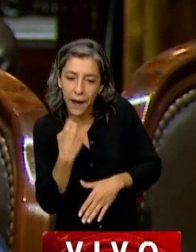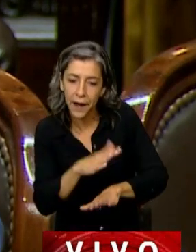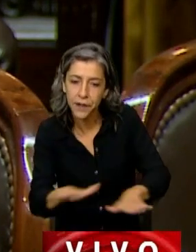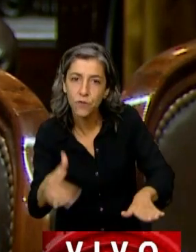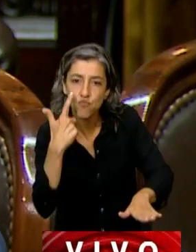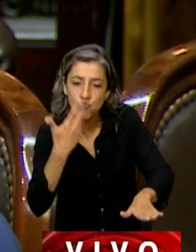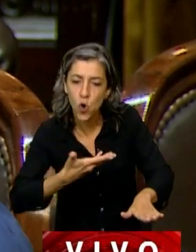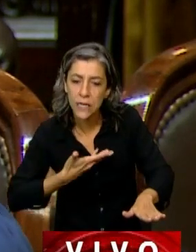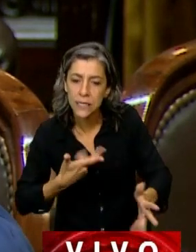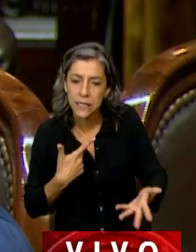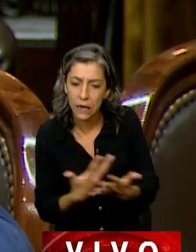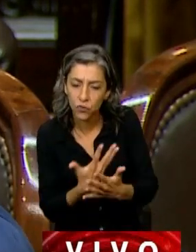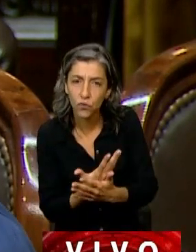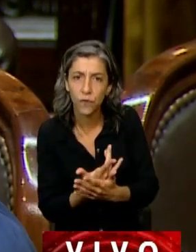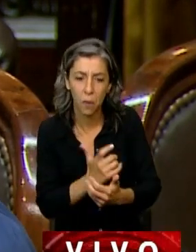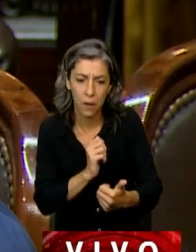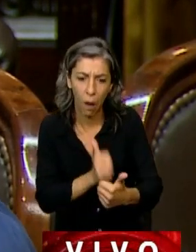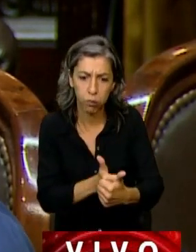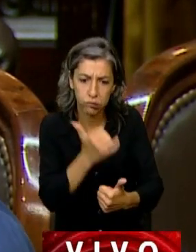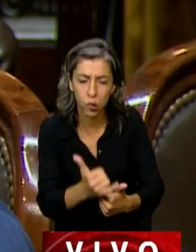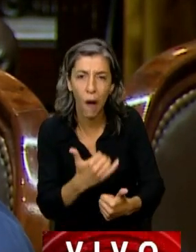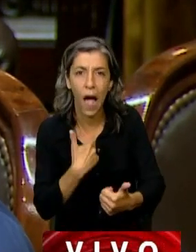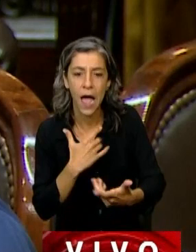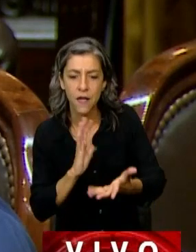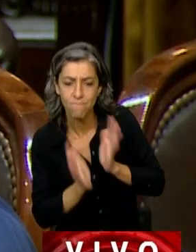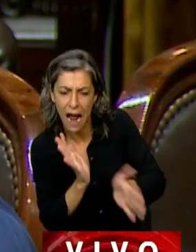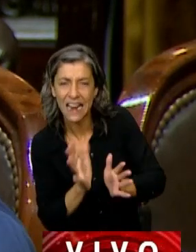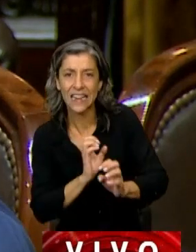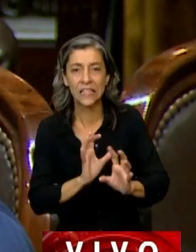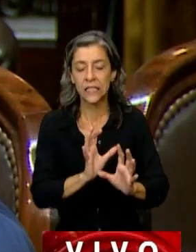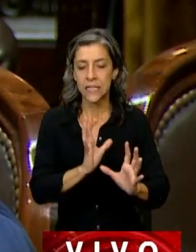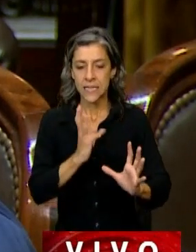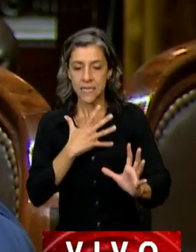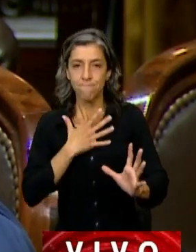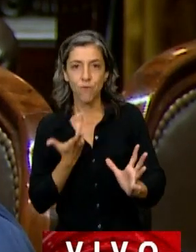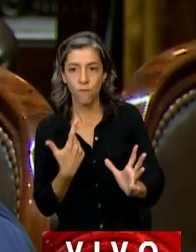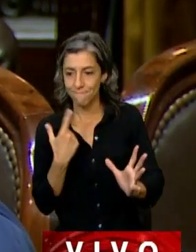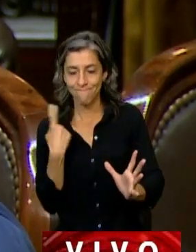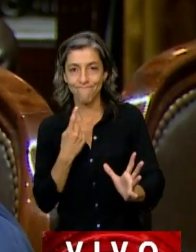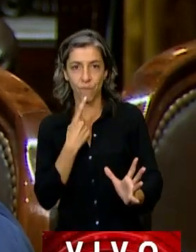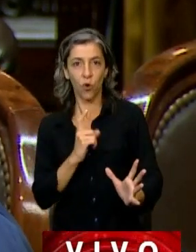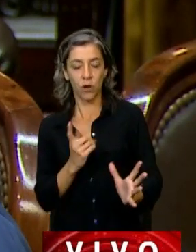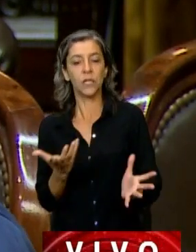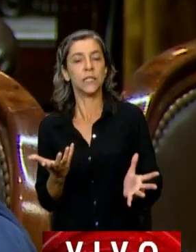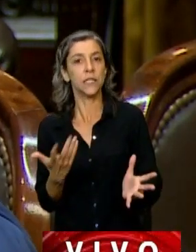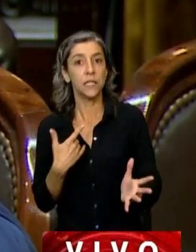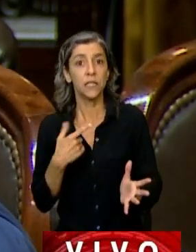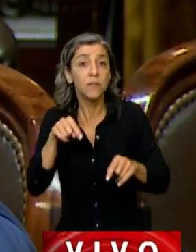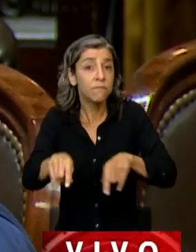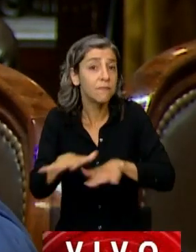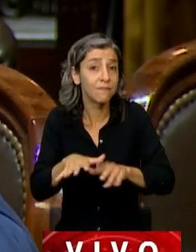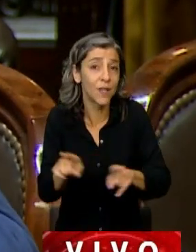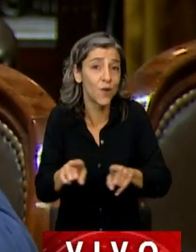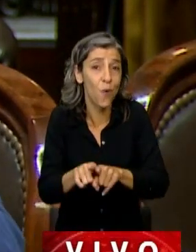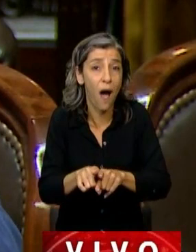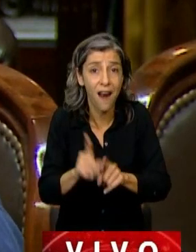indicios de ser víctimas de abusos, de acosos, de maltrato infantil. Y esto pasó en todos estos casos.